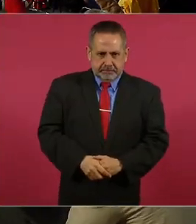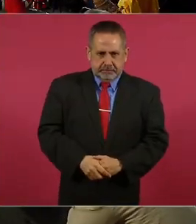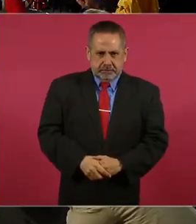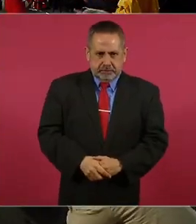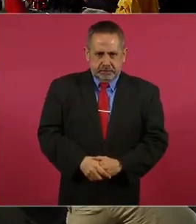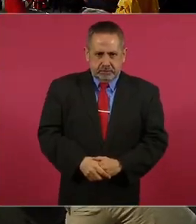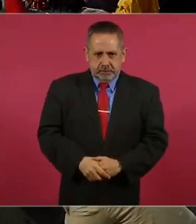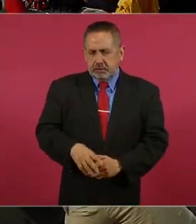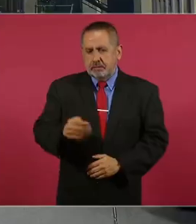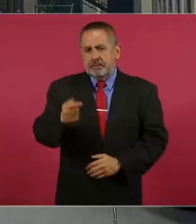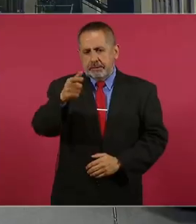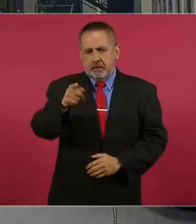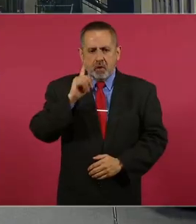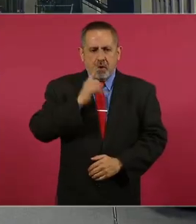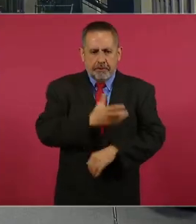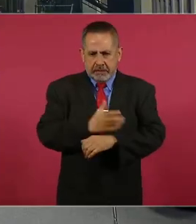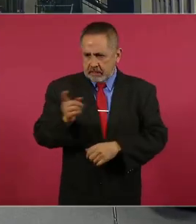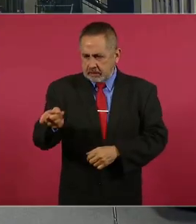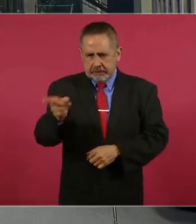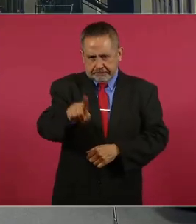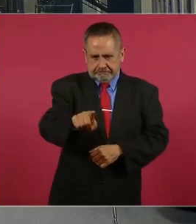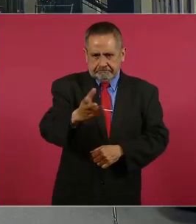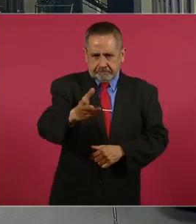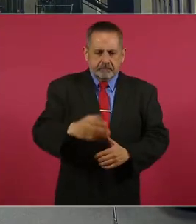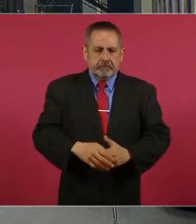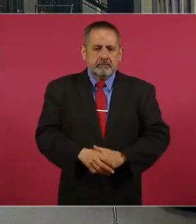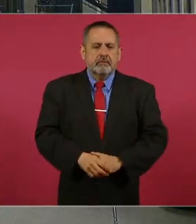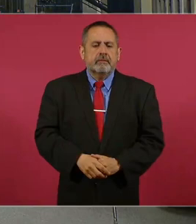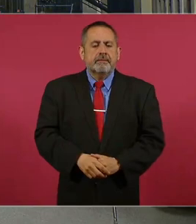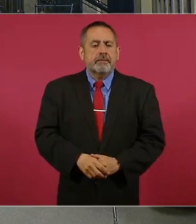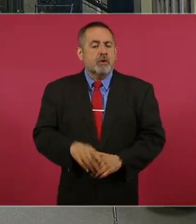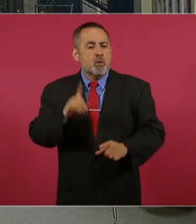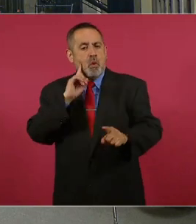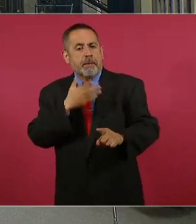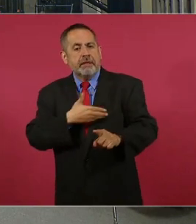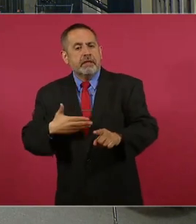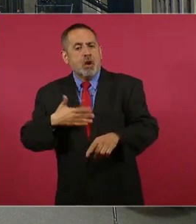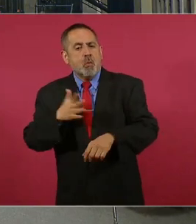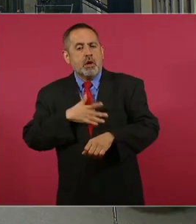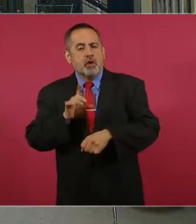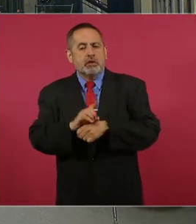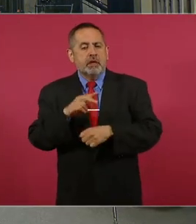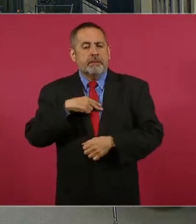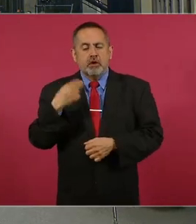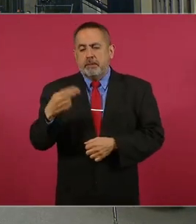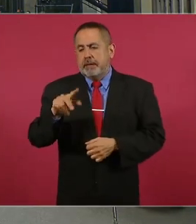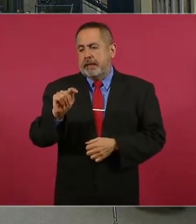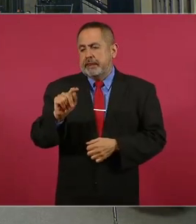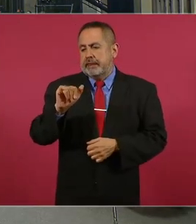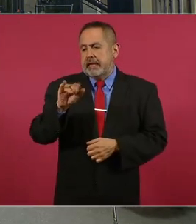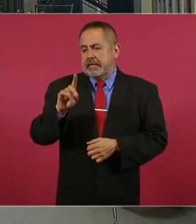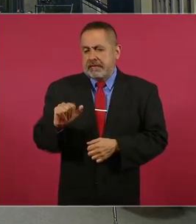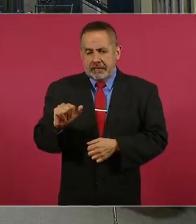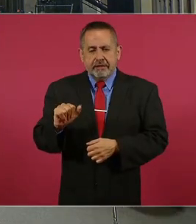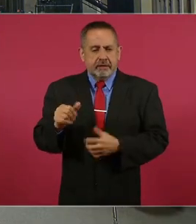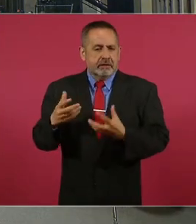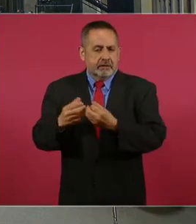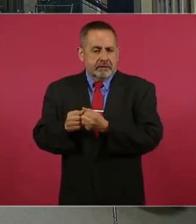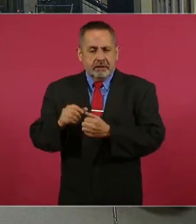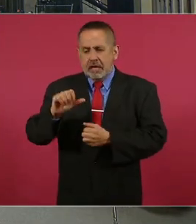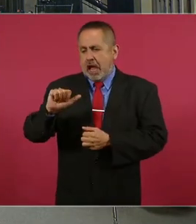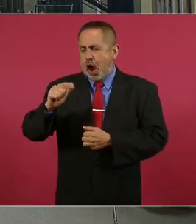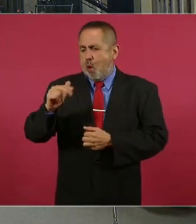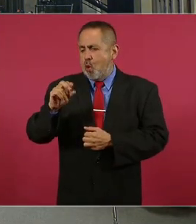Va la primera, la compañera, y luego vas tú. Presidente, buenos días. Tania Damián, del portal de noticias Ángulo 7.